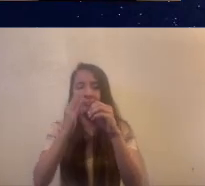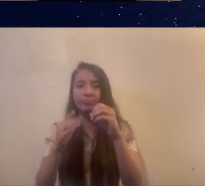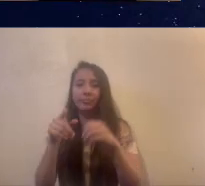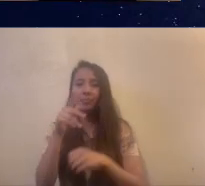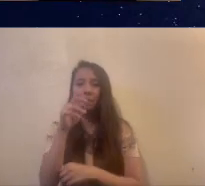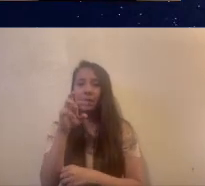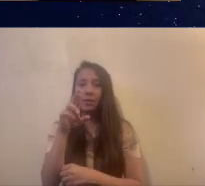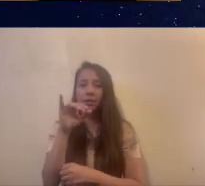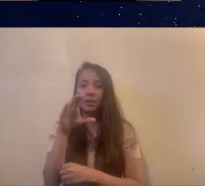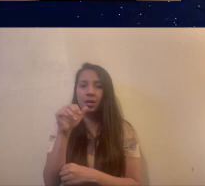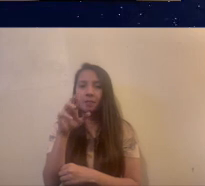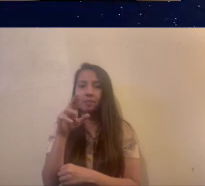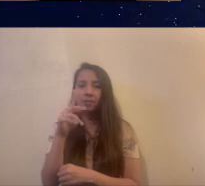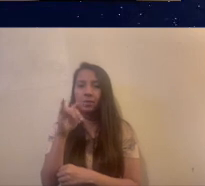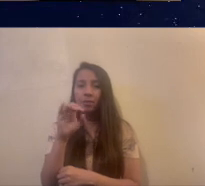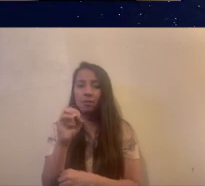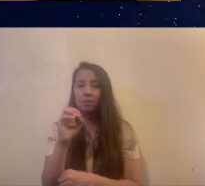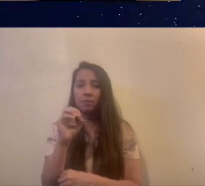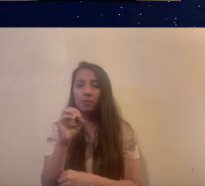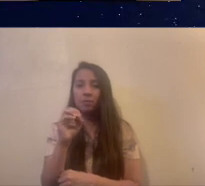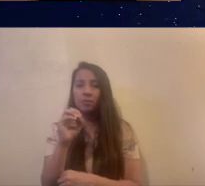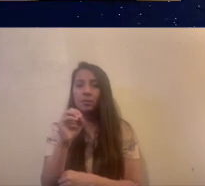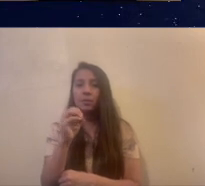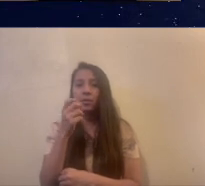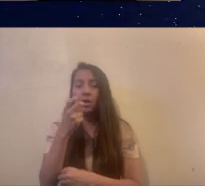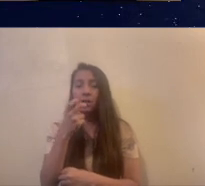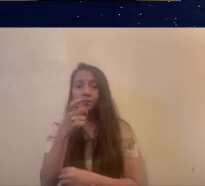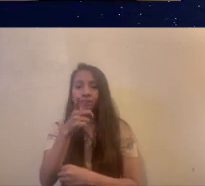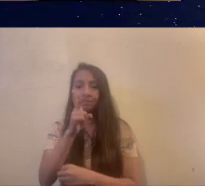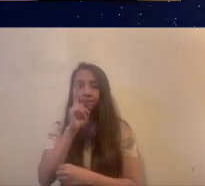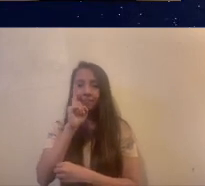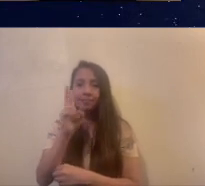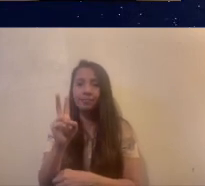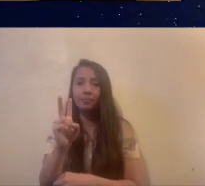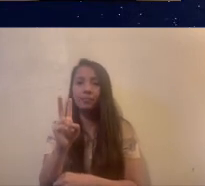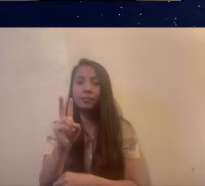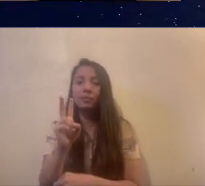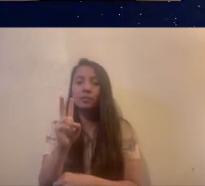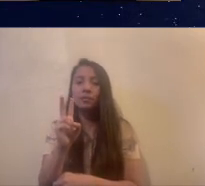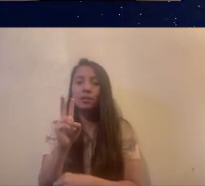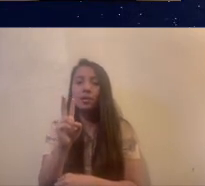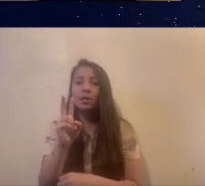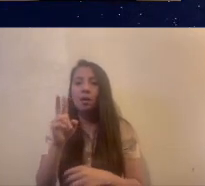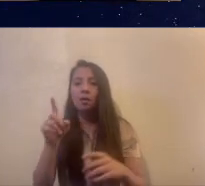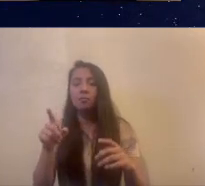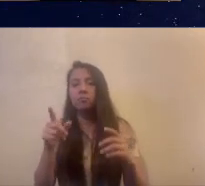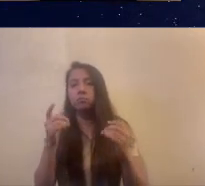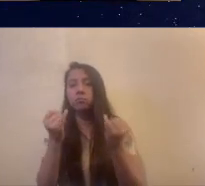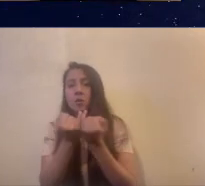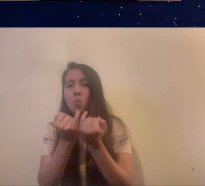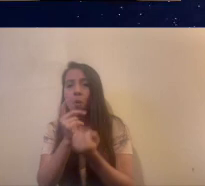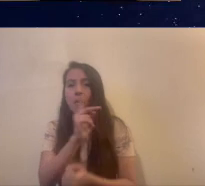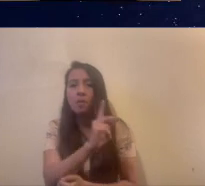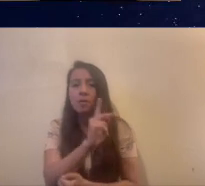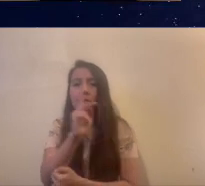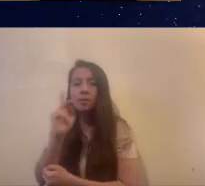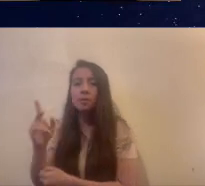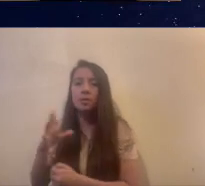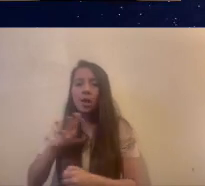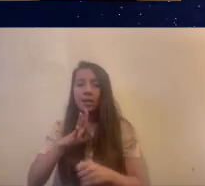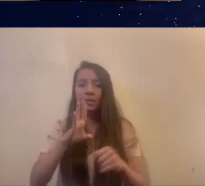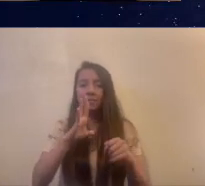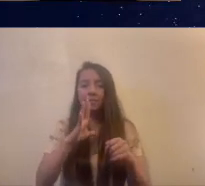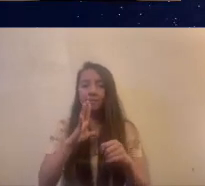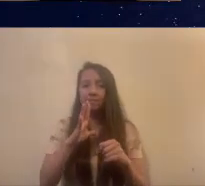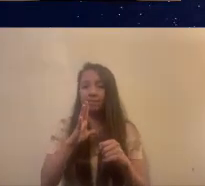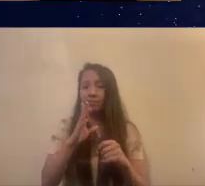ese pericarpio. Y esto, como van a poder ver en la próxima placa, se va a relacionar con